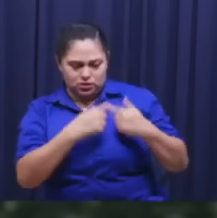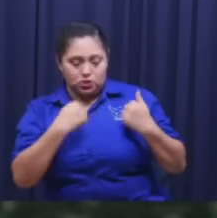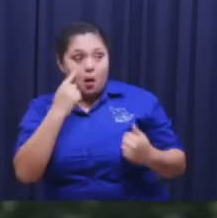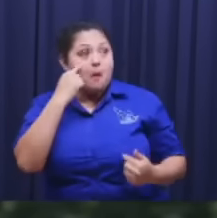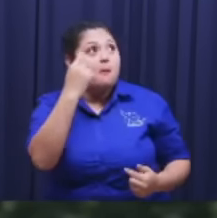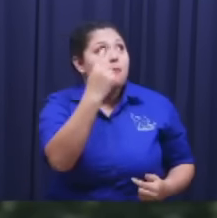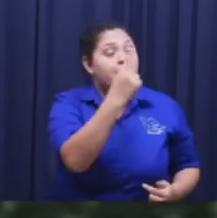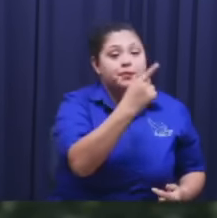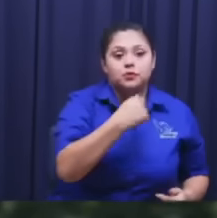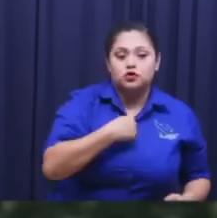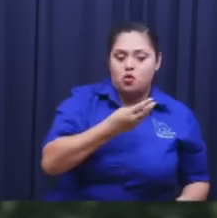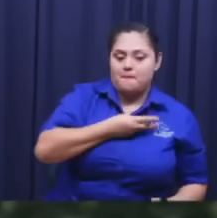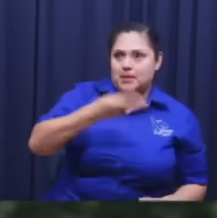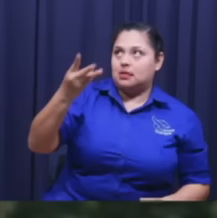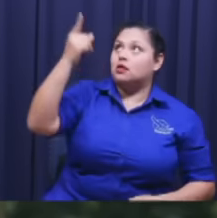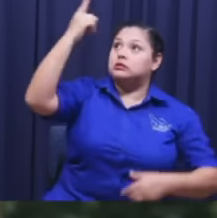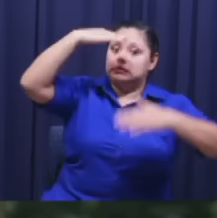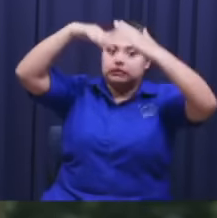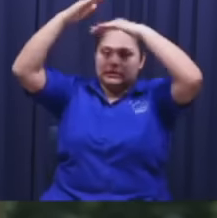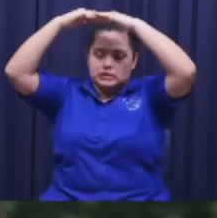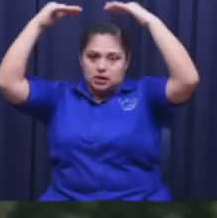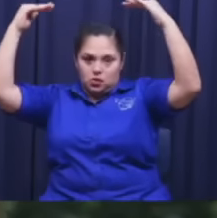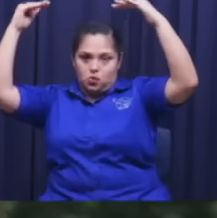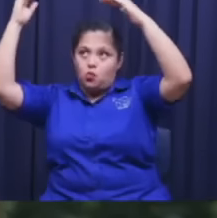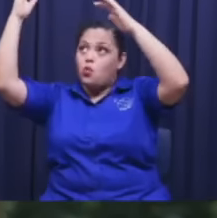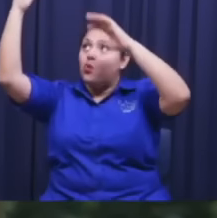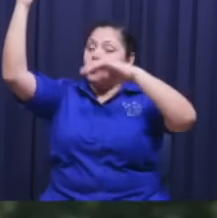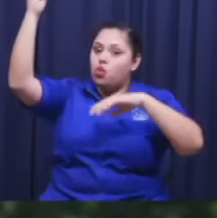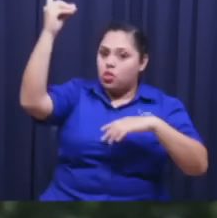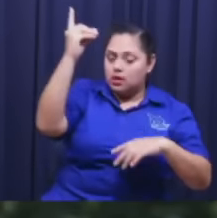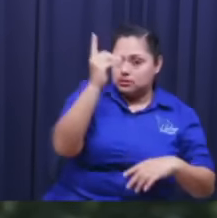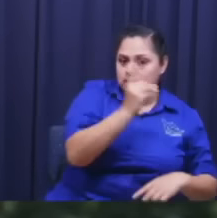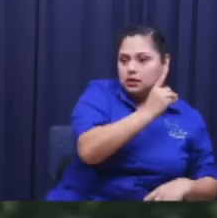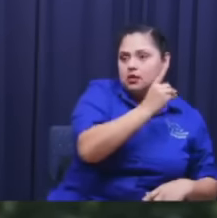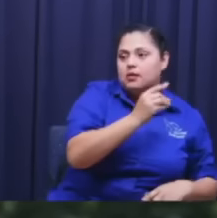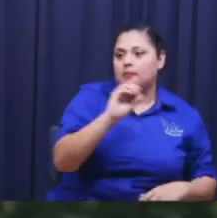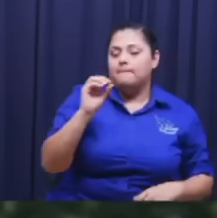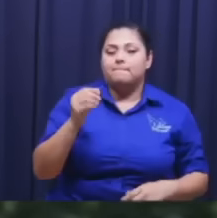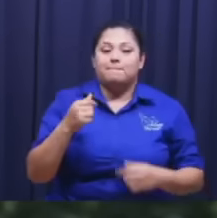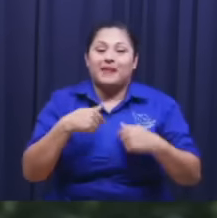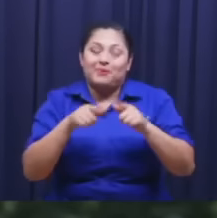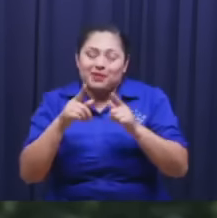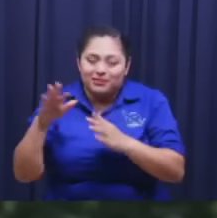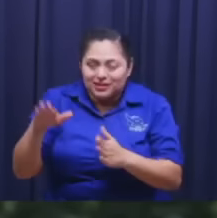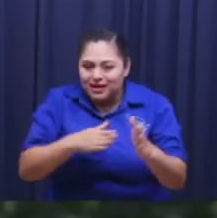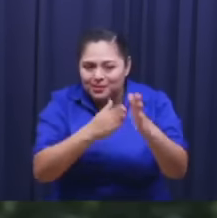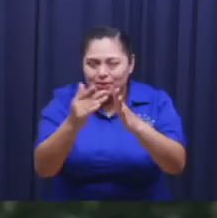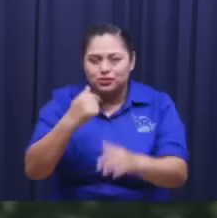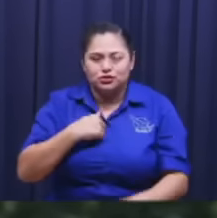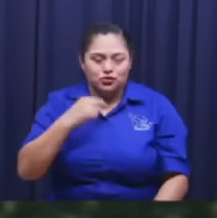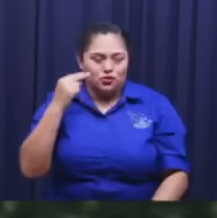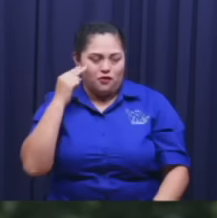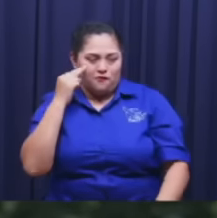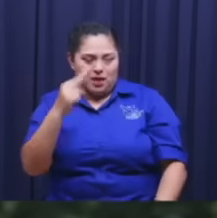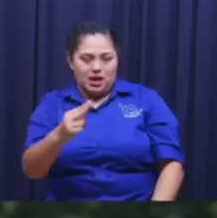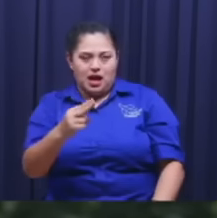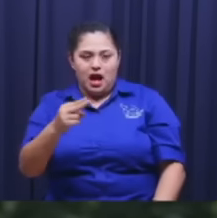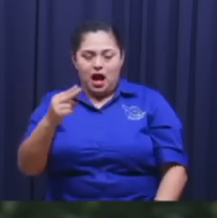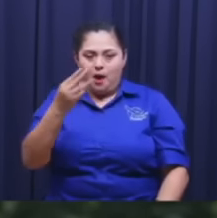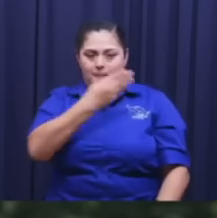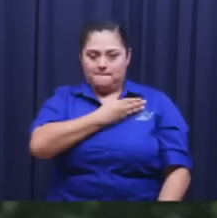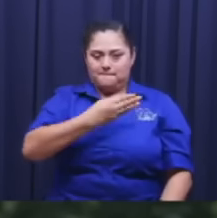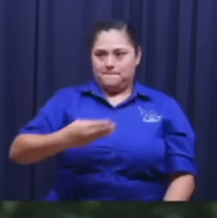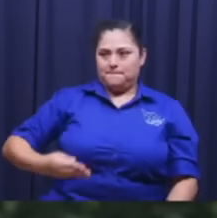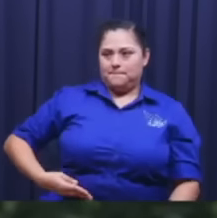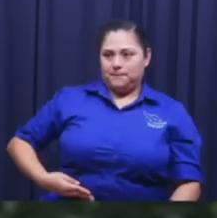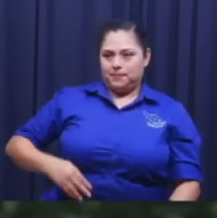buscarme, yo fui enviado desde el cielo. Lo que pasa que en el camino me encontré al príncipe de Persia. 21